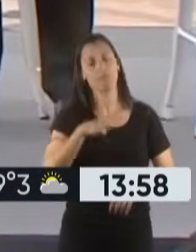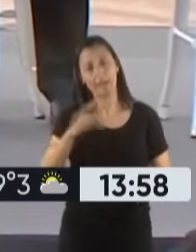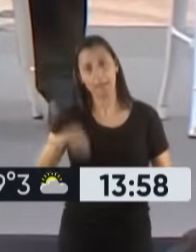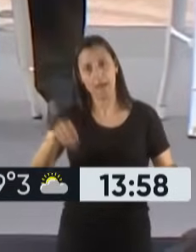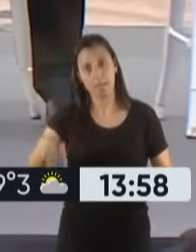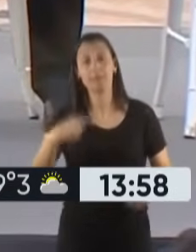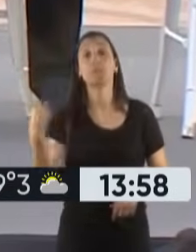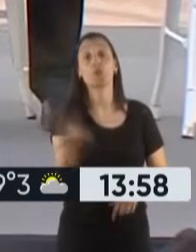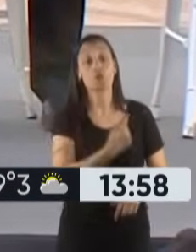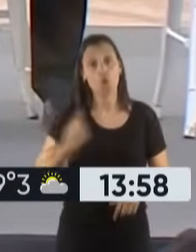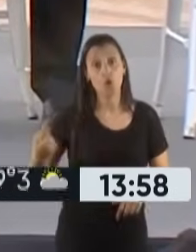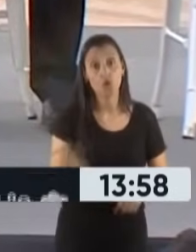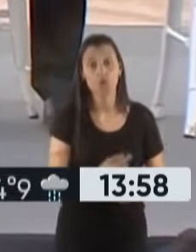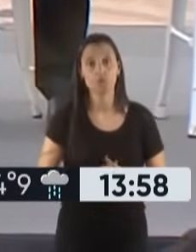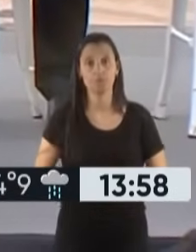Nosotros